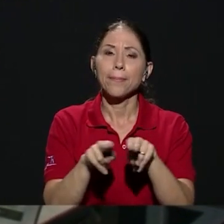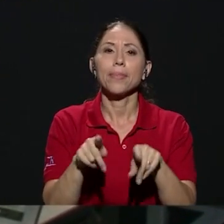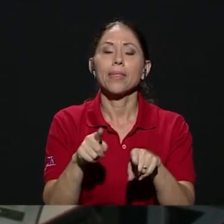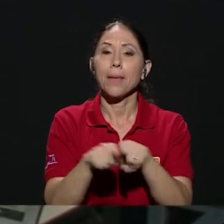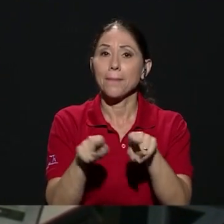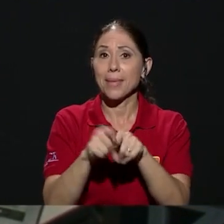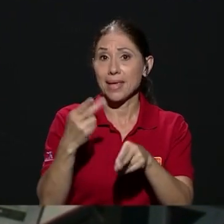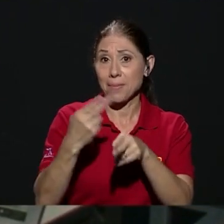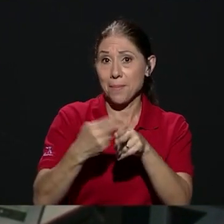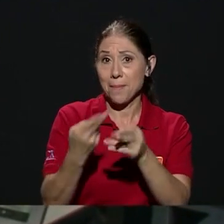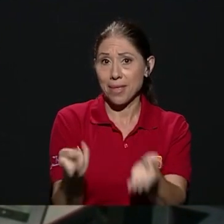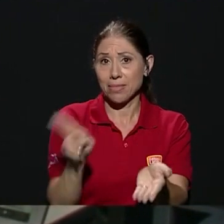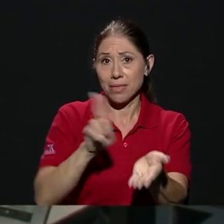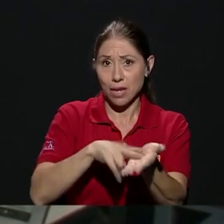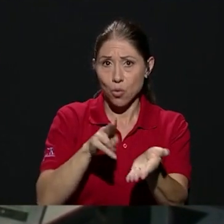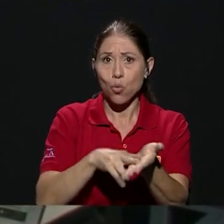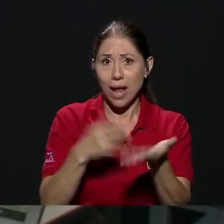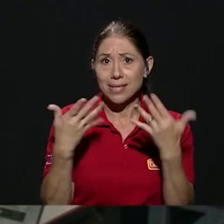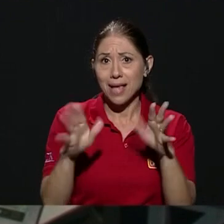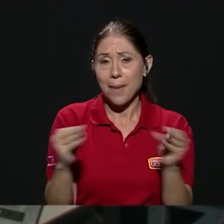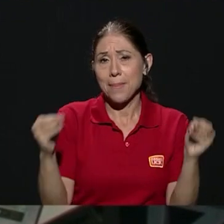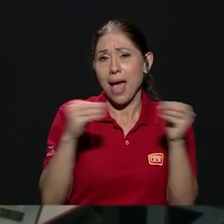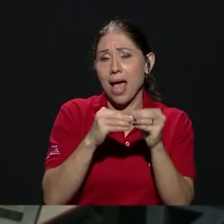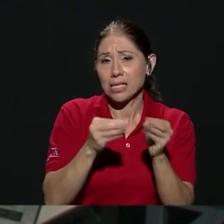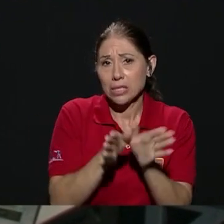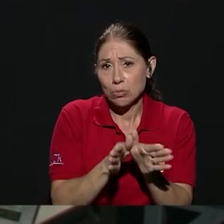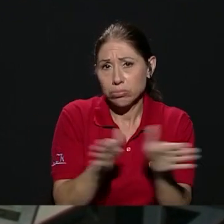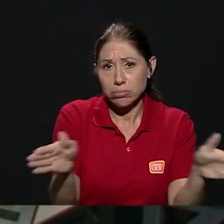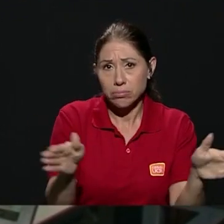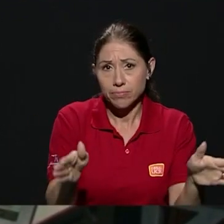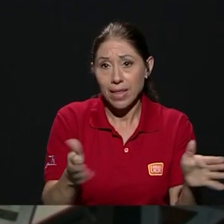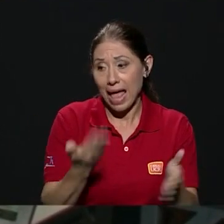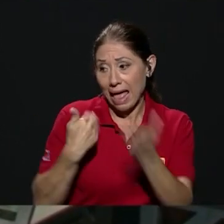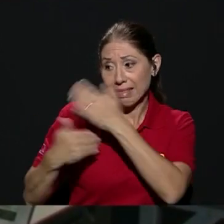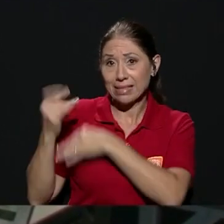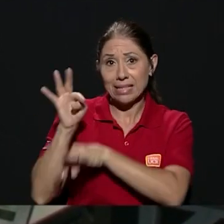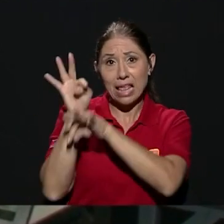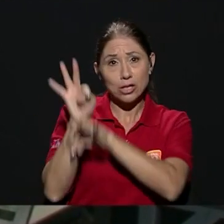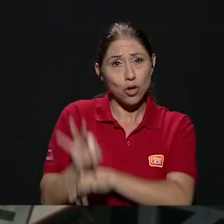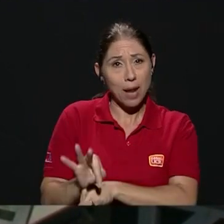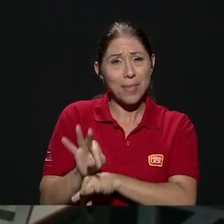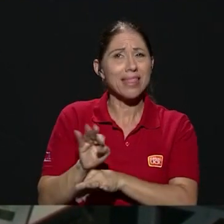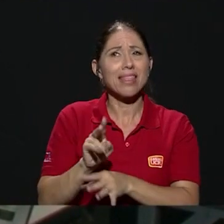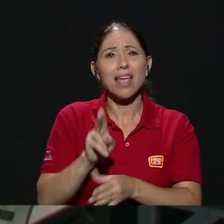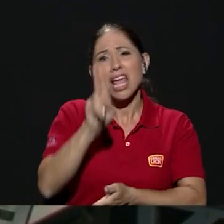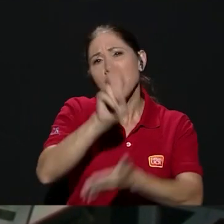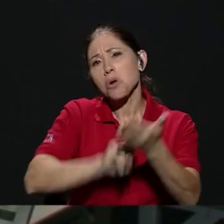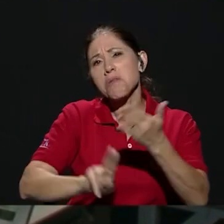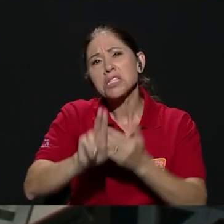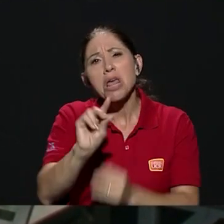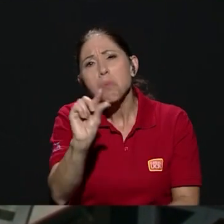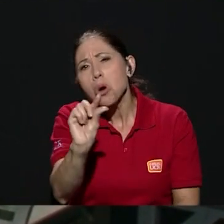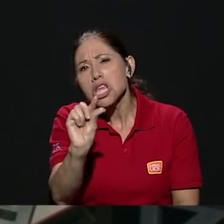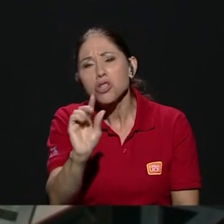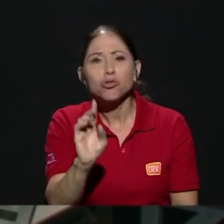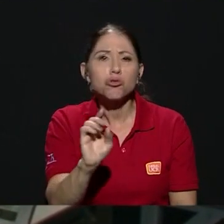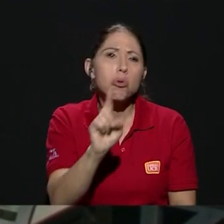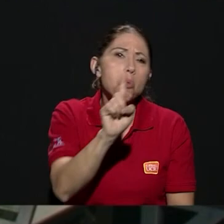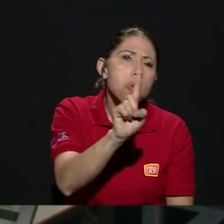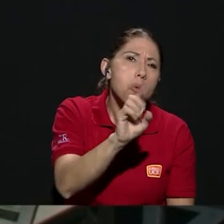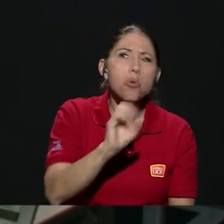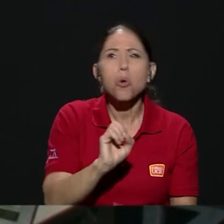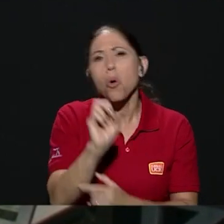matrícula también hemos logrado ampliarla. Tradicionalmente la universidad lo que teníamos era poquitos, unos 2 o 3